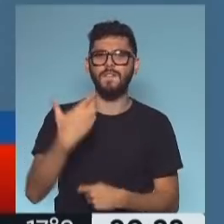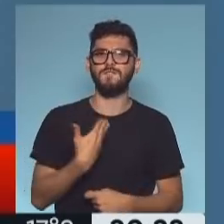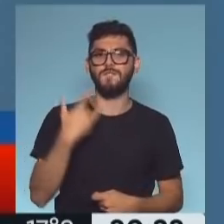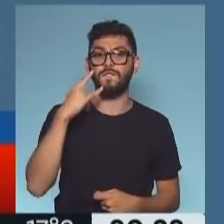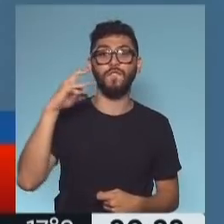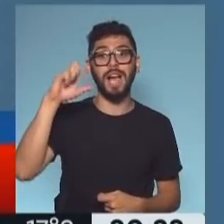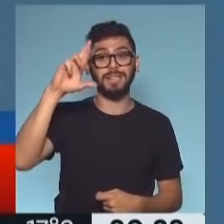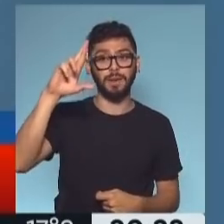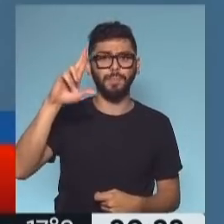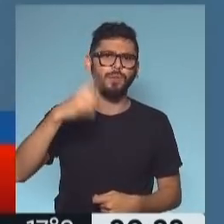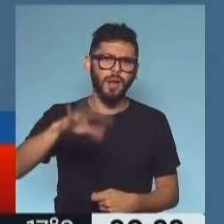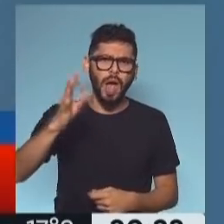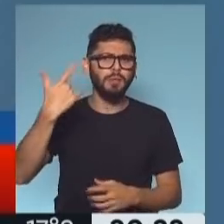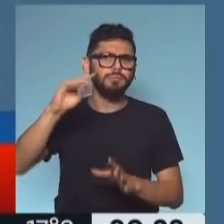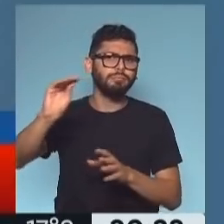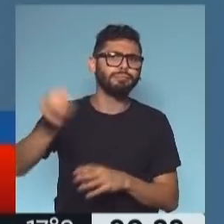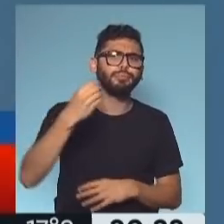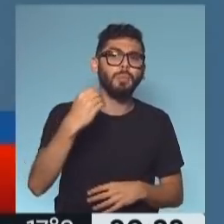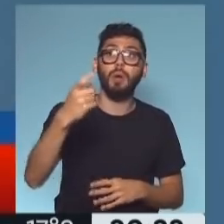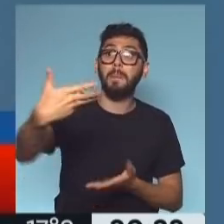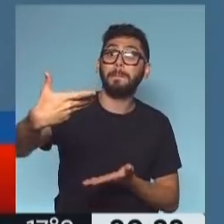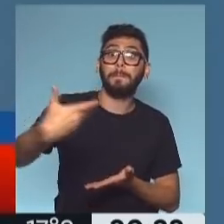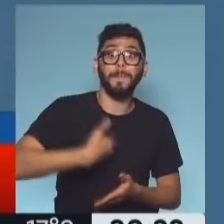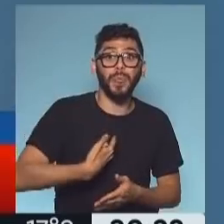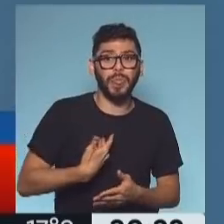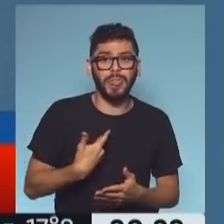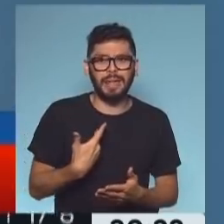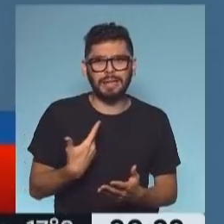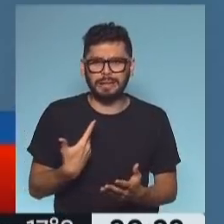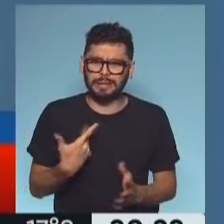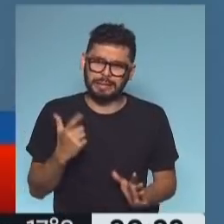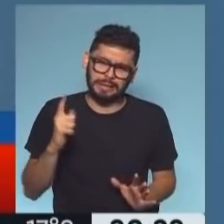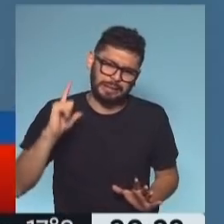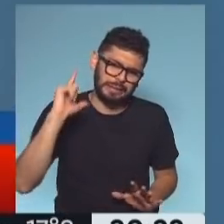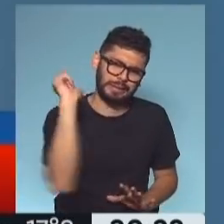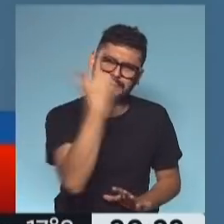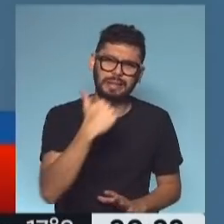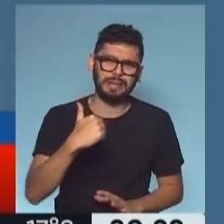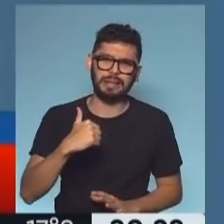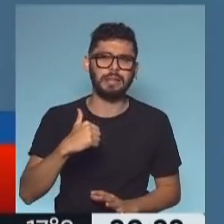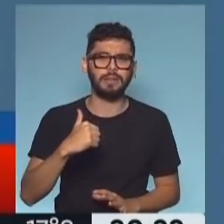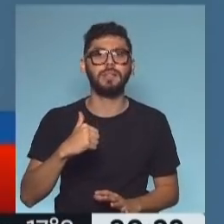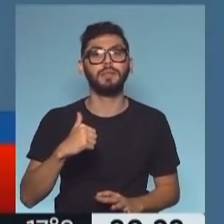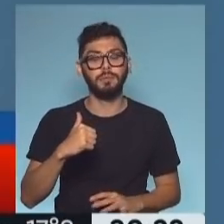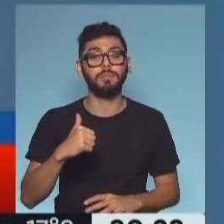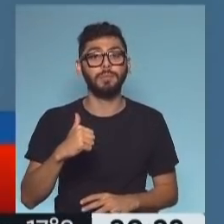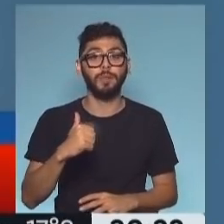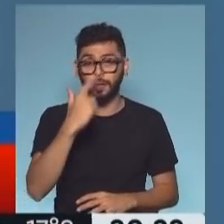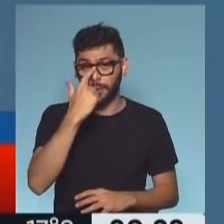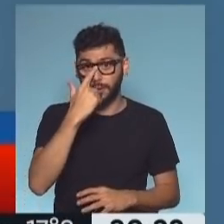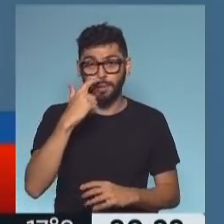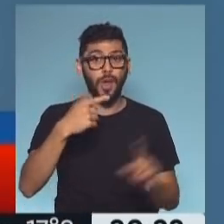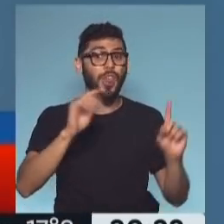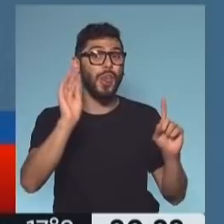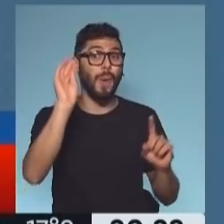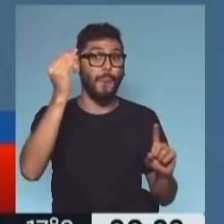con Pfizer, que sabemos habían frustrado porque pedían cosas que eran insólitas. Sí, están viendo garantías, si, por ejemplo, poner edificios. Se conocieron las de